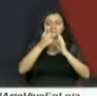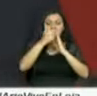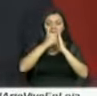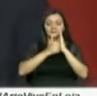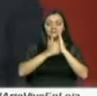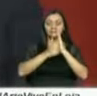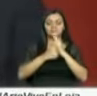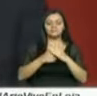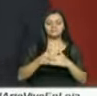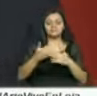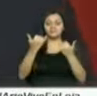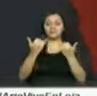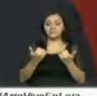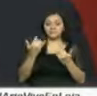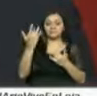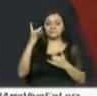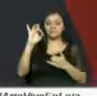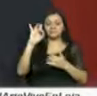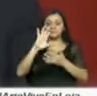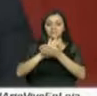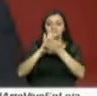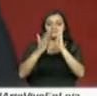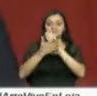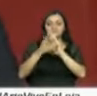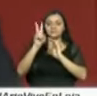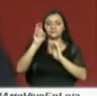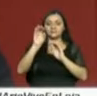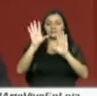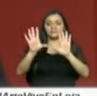este 18 de noviembre del 2016